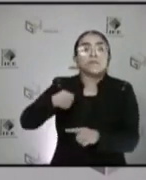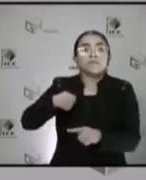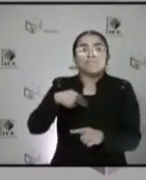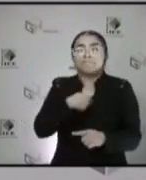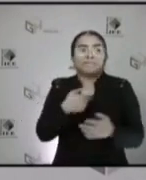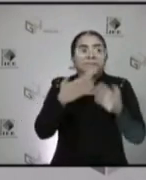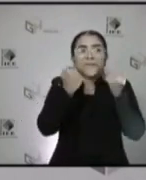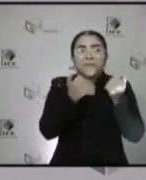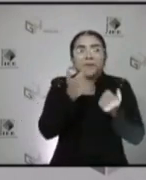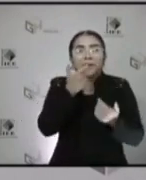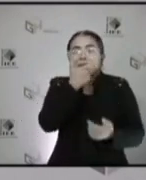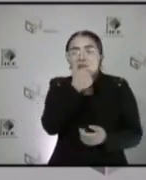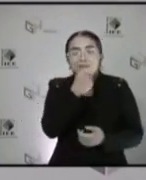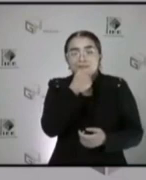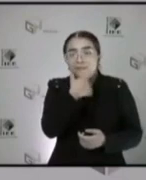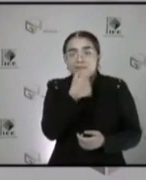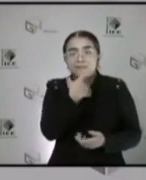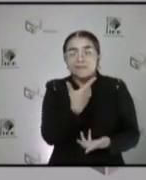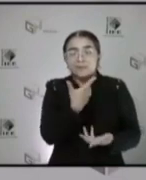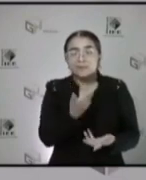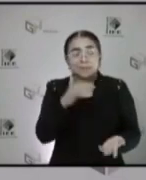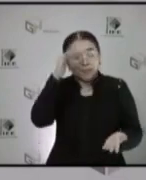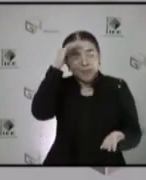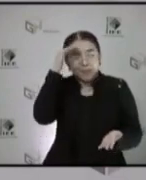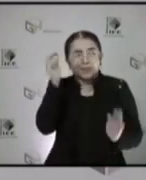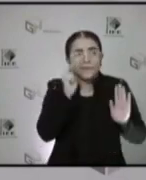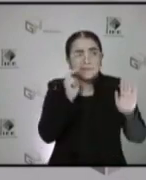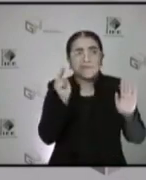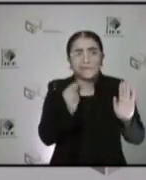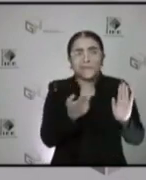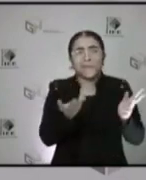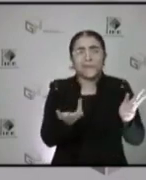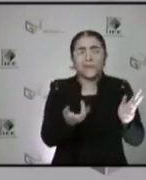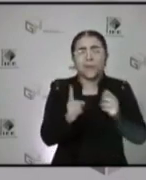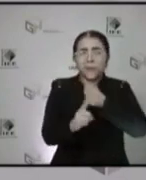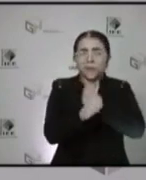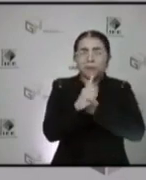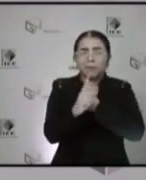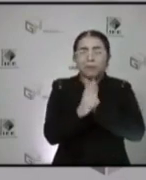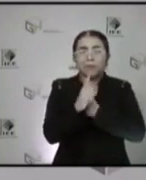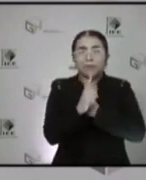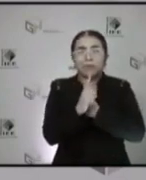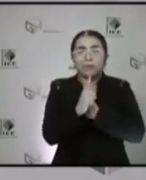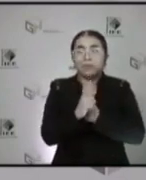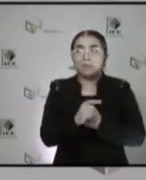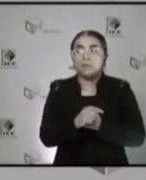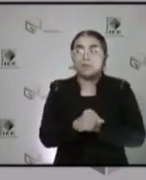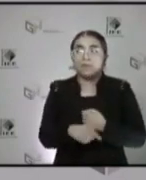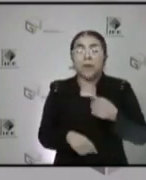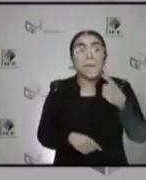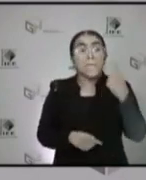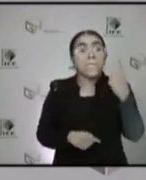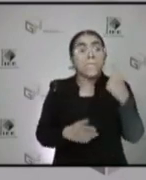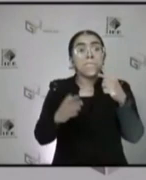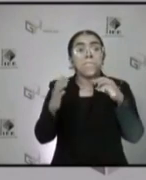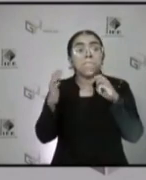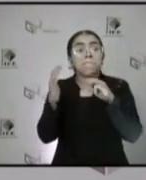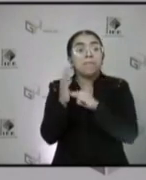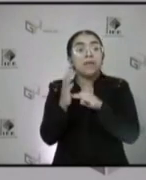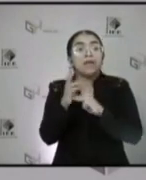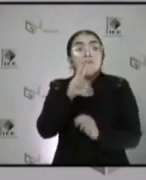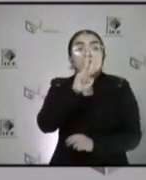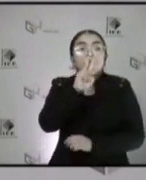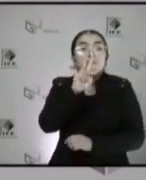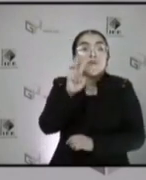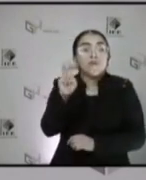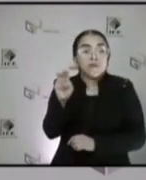medicamento. Miren, para que se den una idea del problema que tenemos. De los más de 1,200